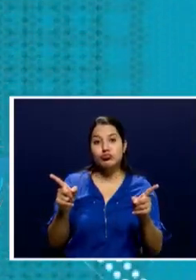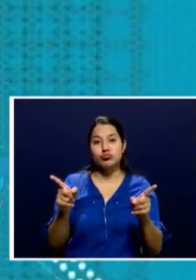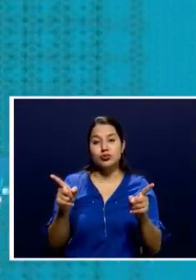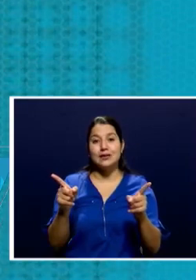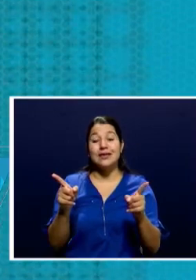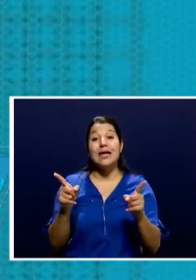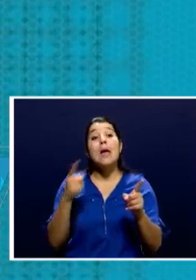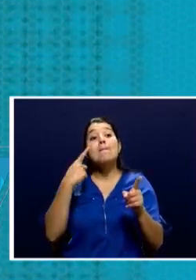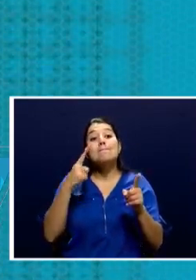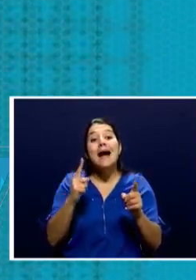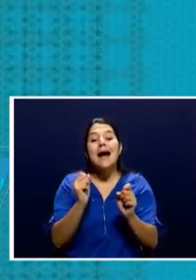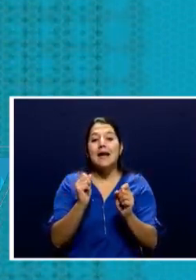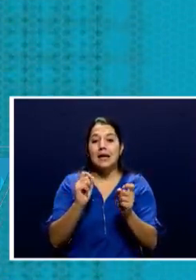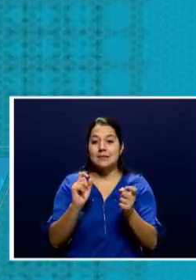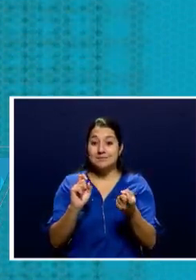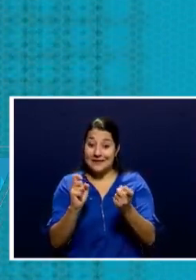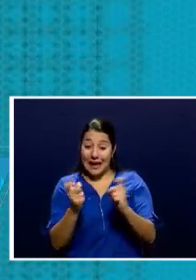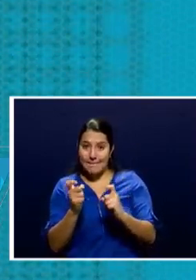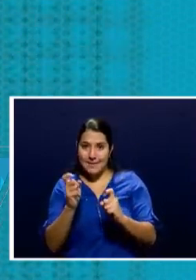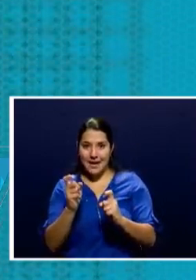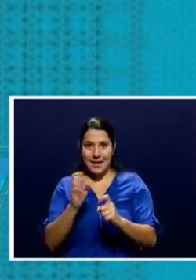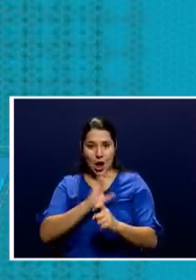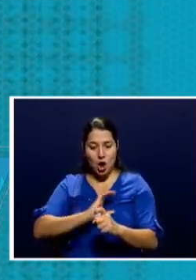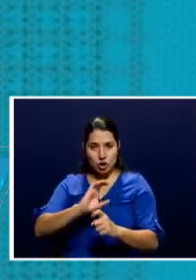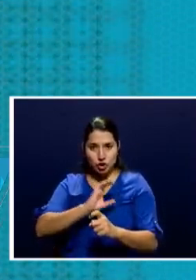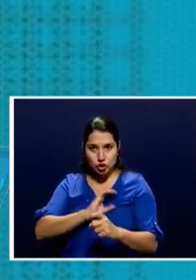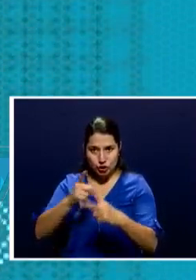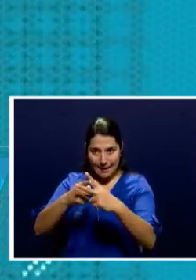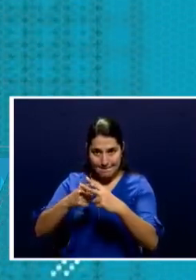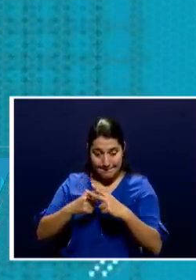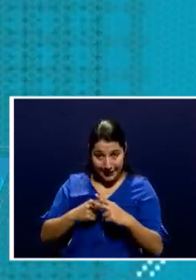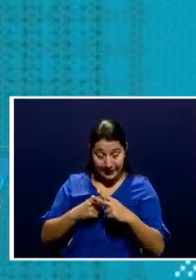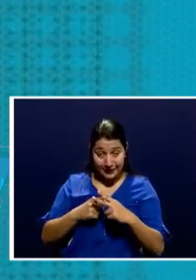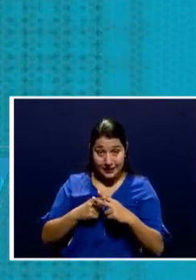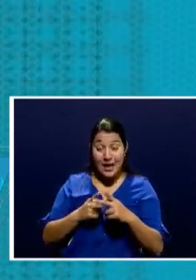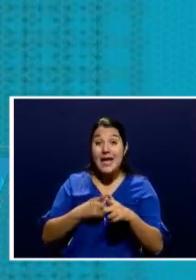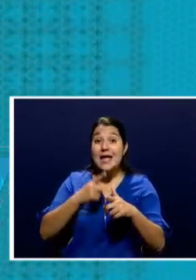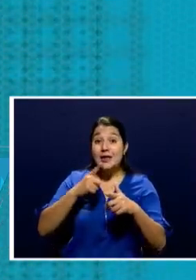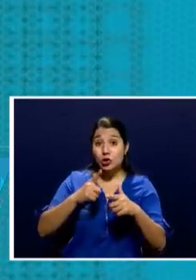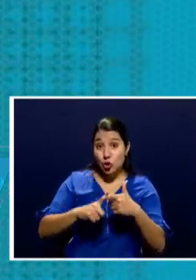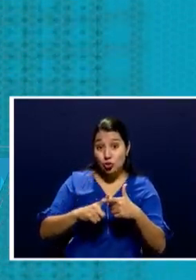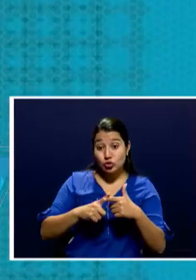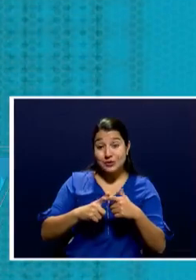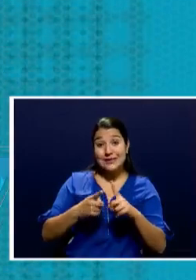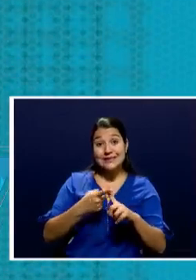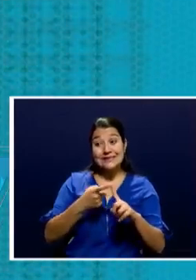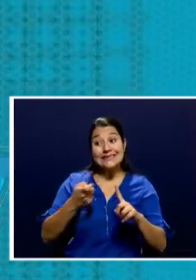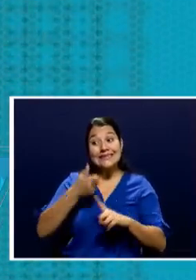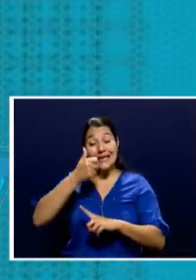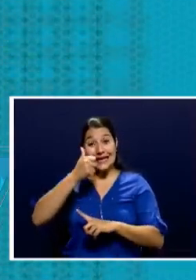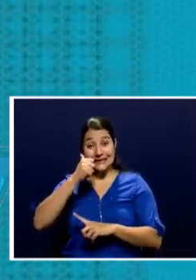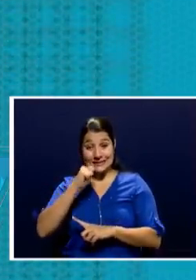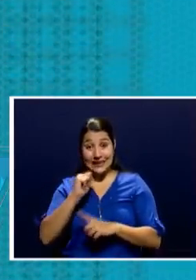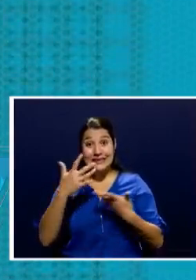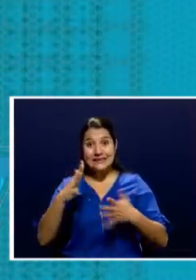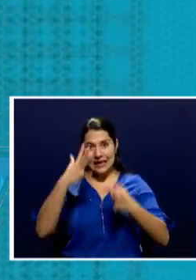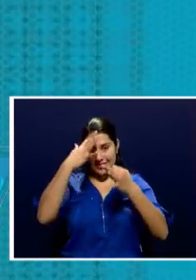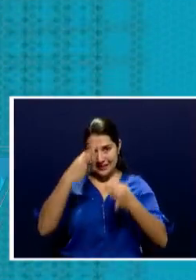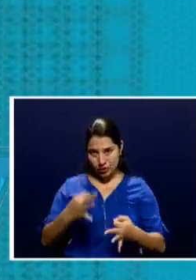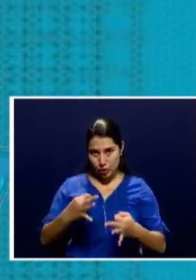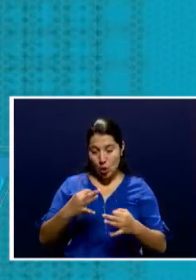a flexibilizar las condiciones contractuales de los clientes, ha decidido el día de ayer, a través de su Consejo Directivo, aprobar